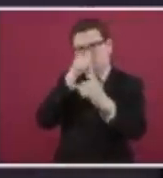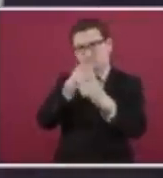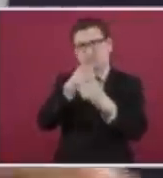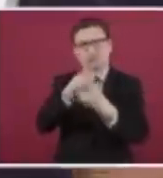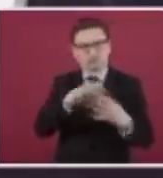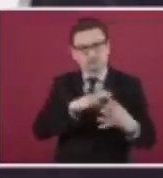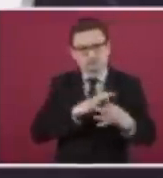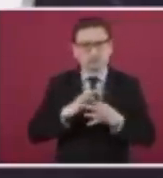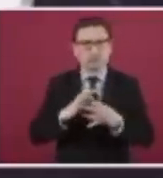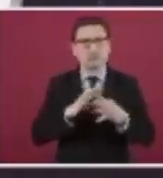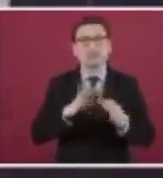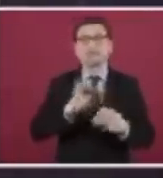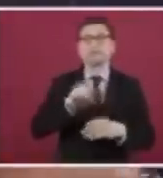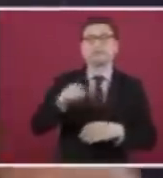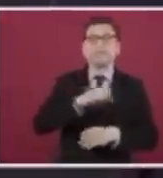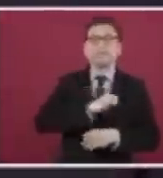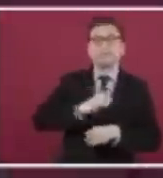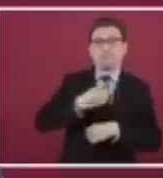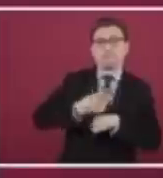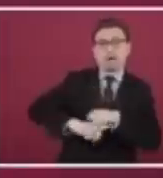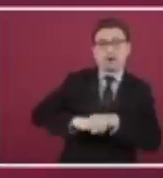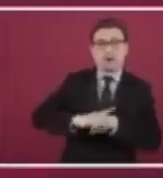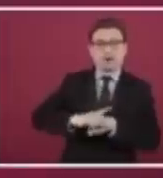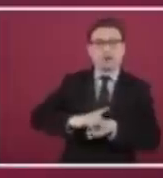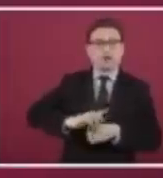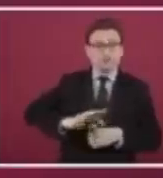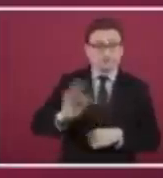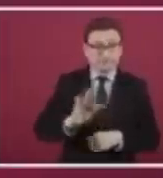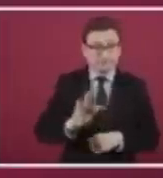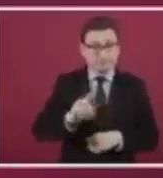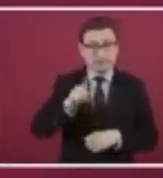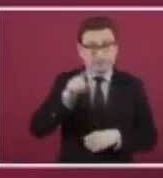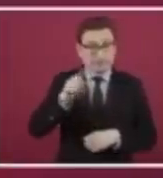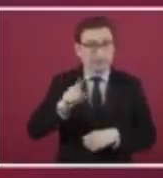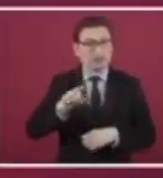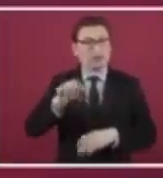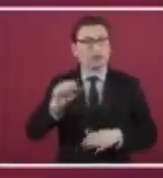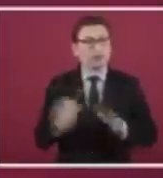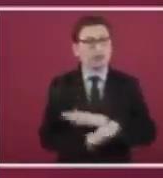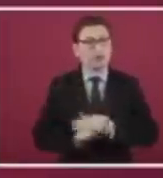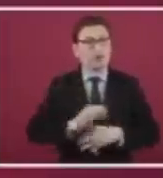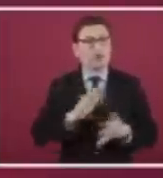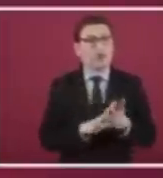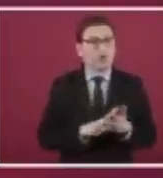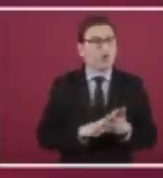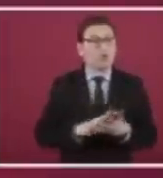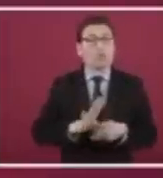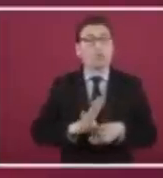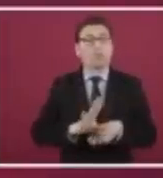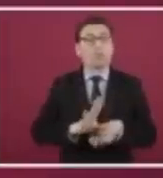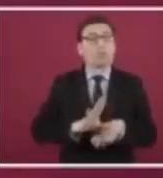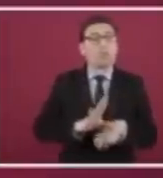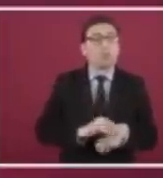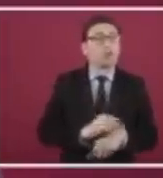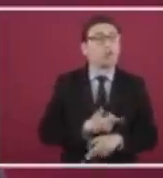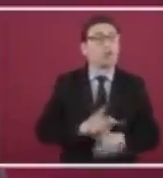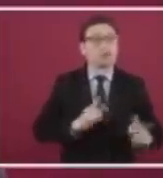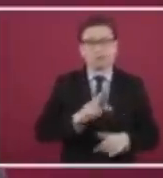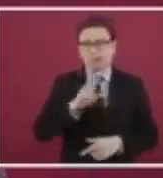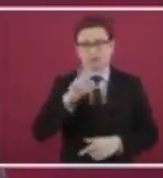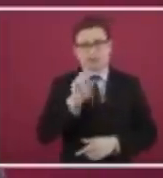si hay un presunto delincuente que no tenga posibilidad de ser